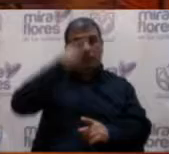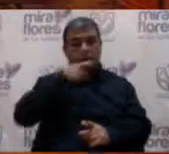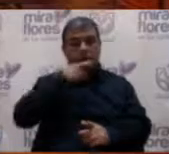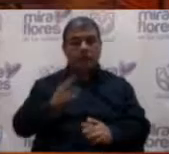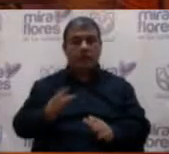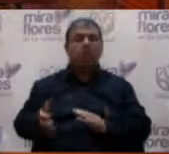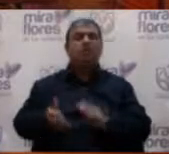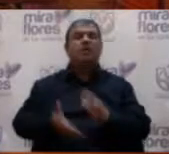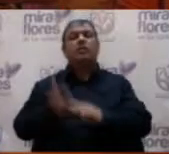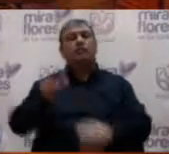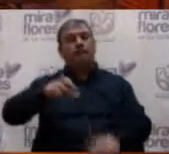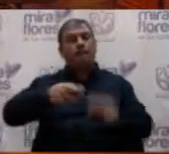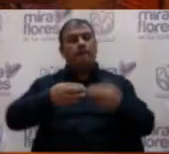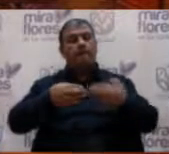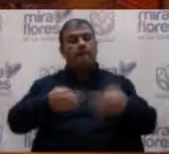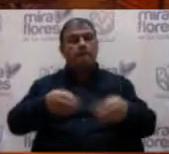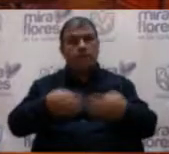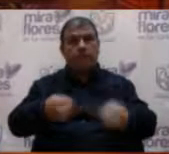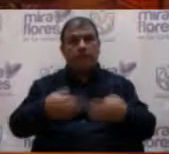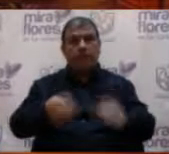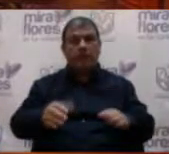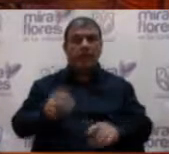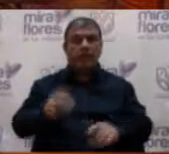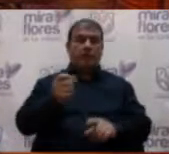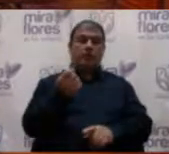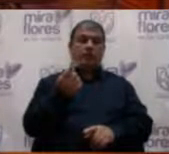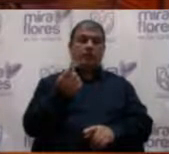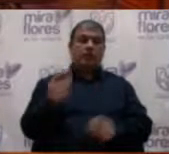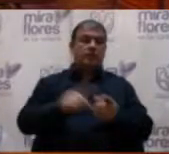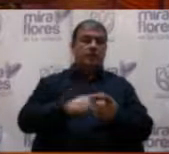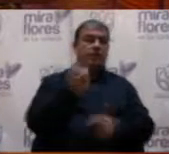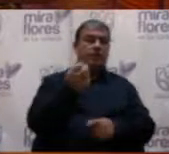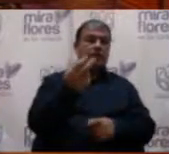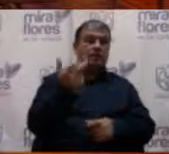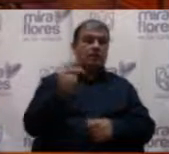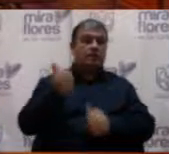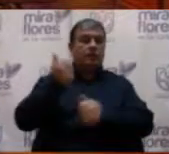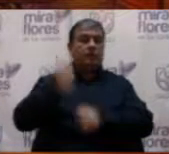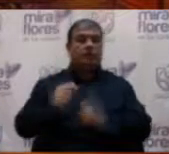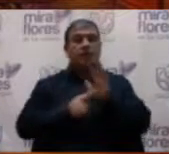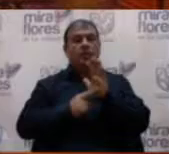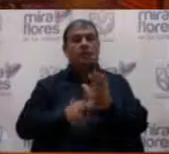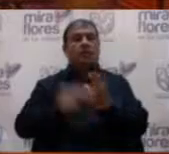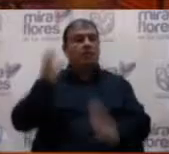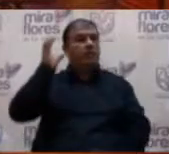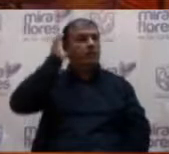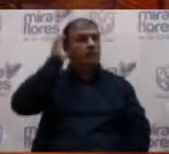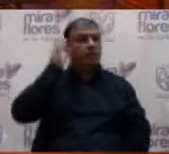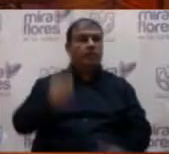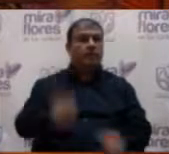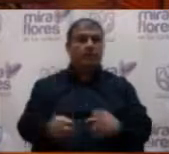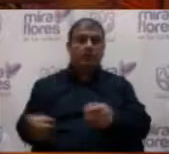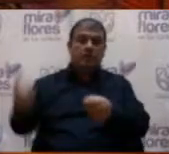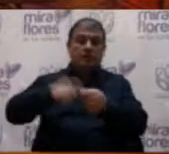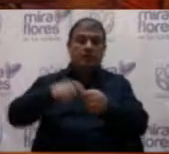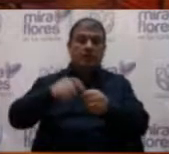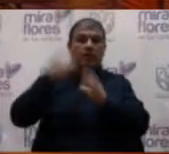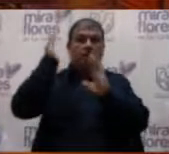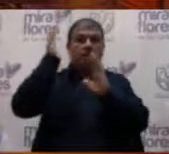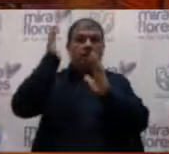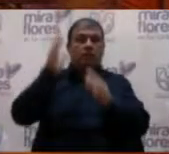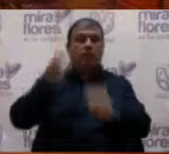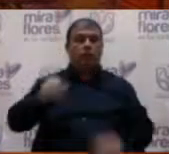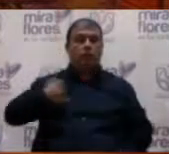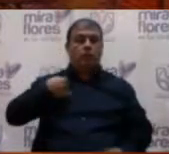Panamá, los días 11 al 13 de agosto, a fin que representación de la Municipalidad de Miraflores participe en el foro Juventud